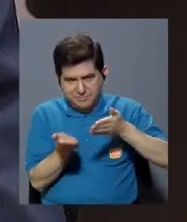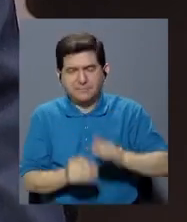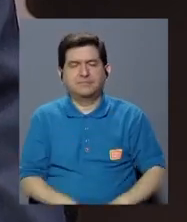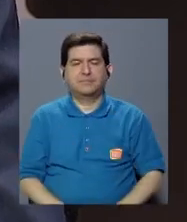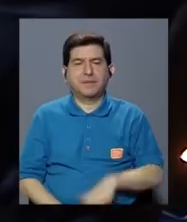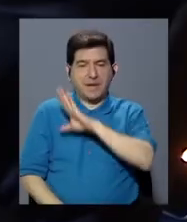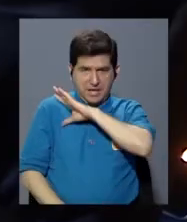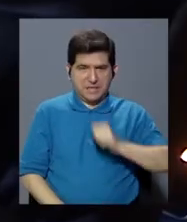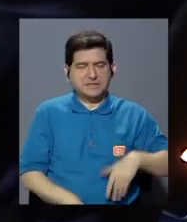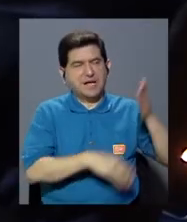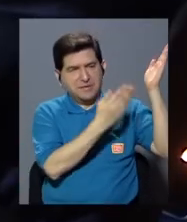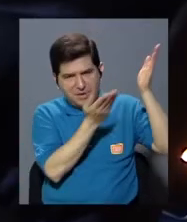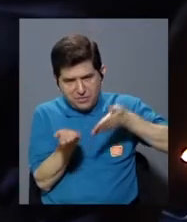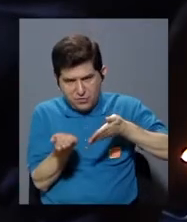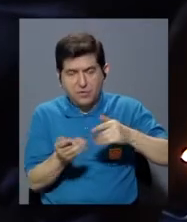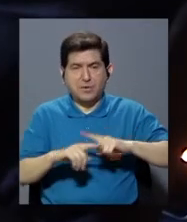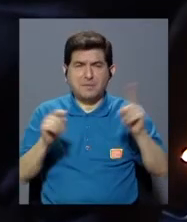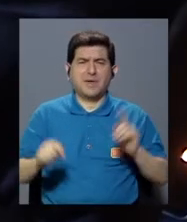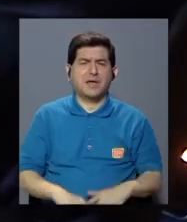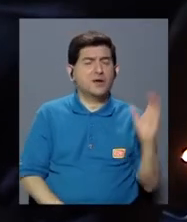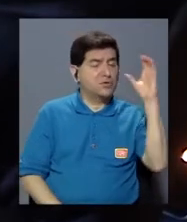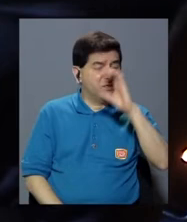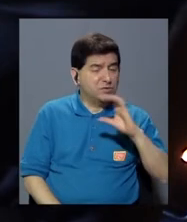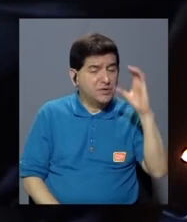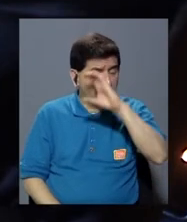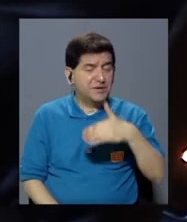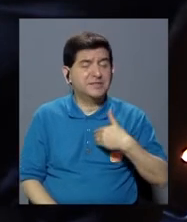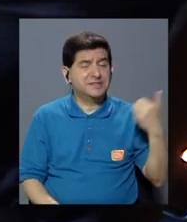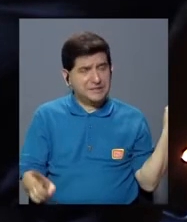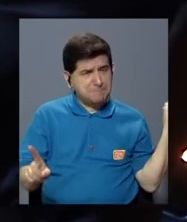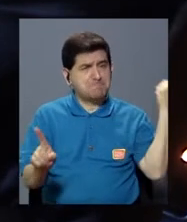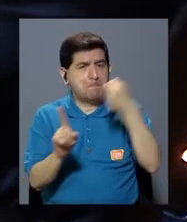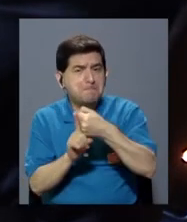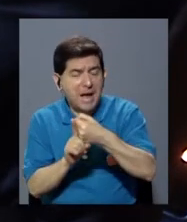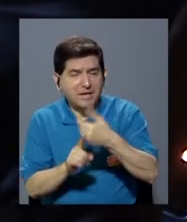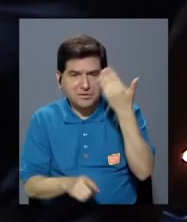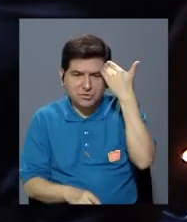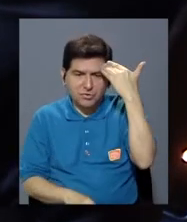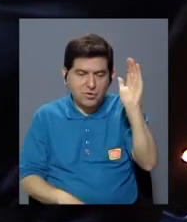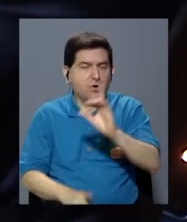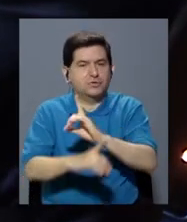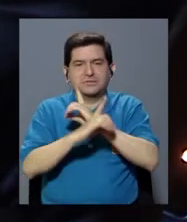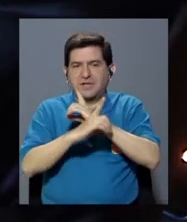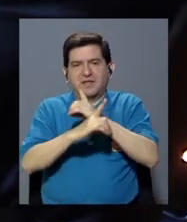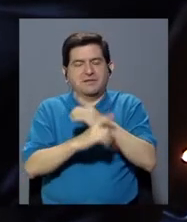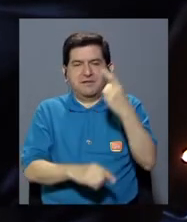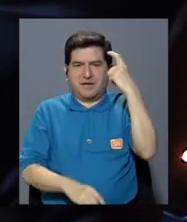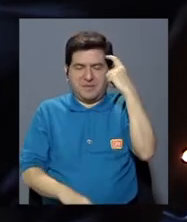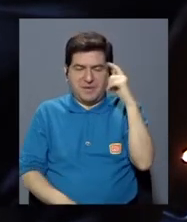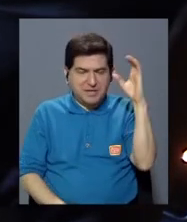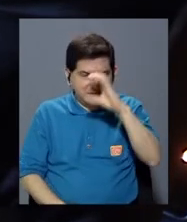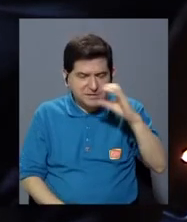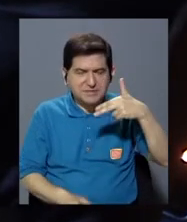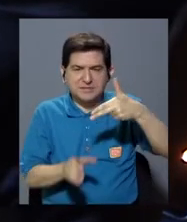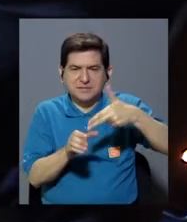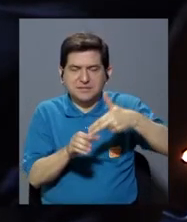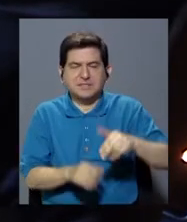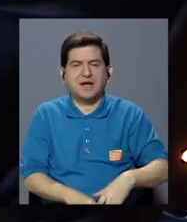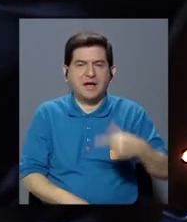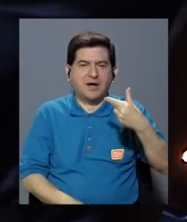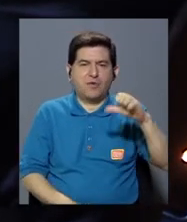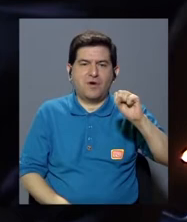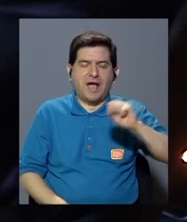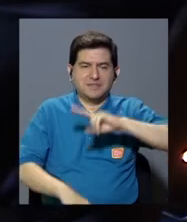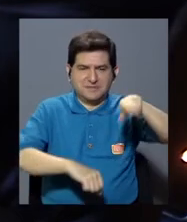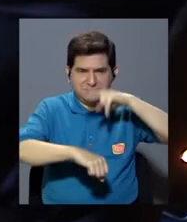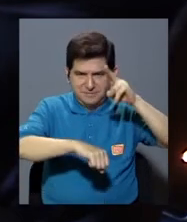importar. Pero la exploración tiene sus impactos, ¿verdad? No sé la Defensoría qué piensa de la exploración petrolera, la exploración de